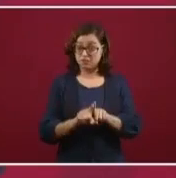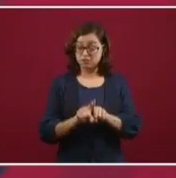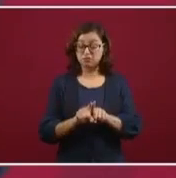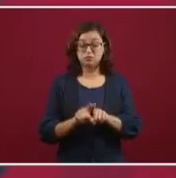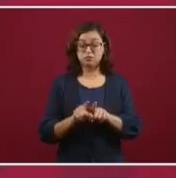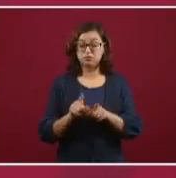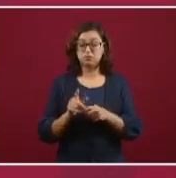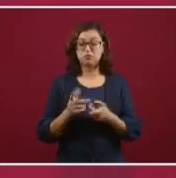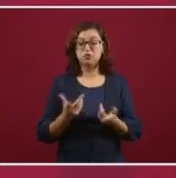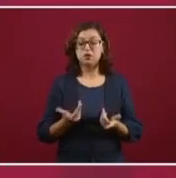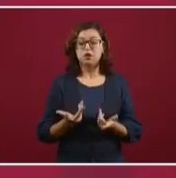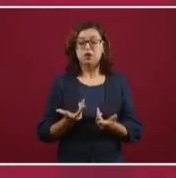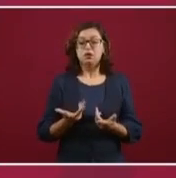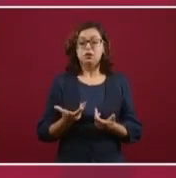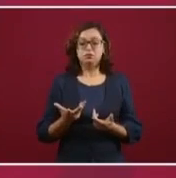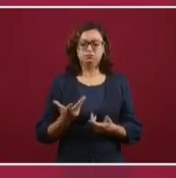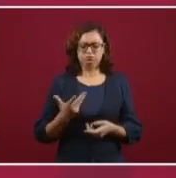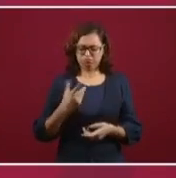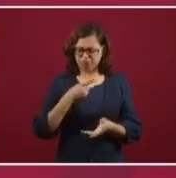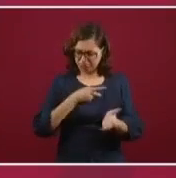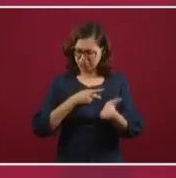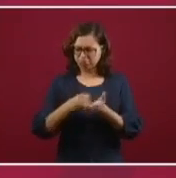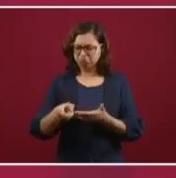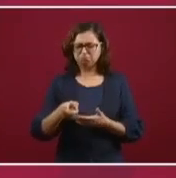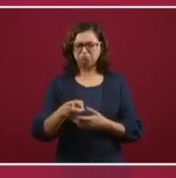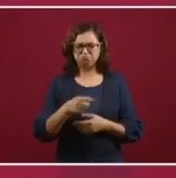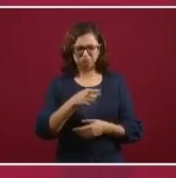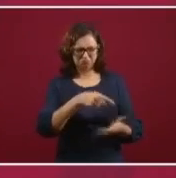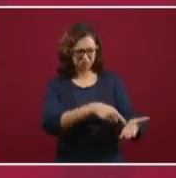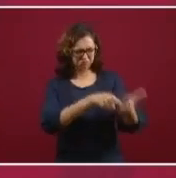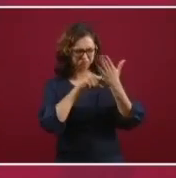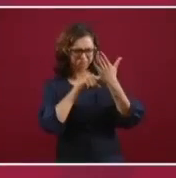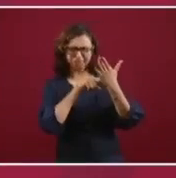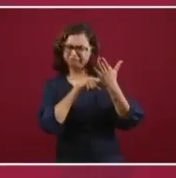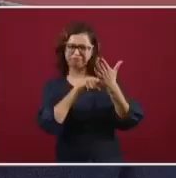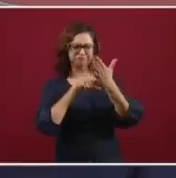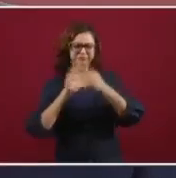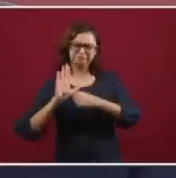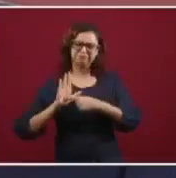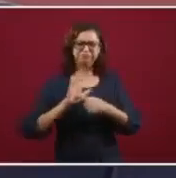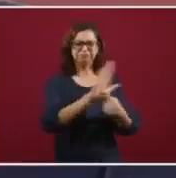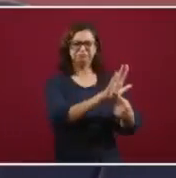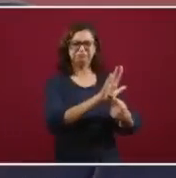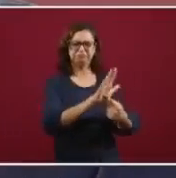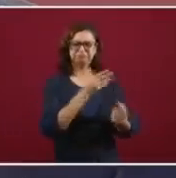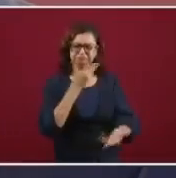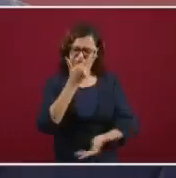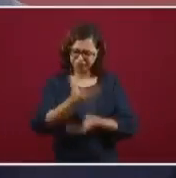a utilizar nuestro derecho de réplica de manera muy respetuosa.